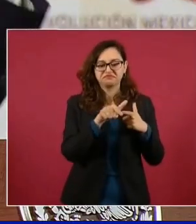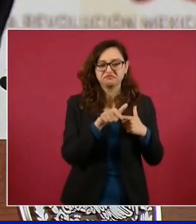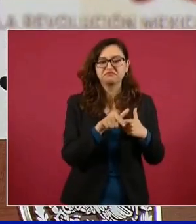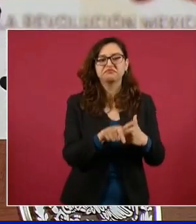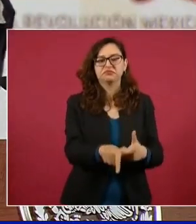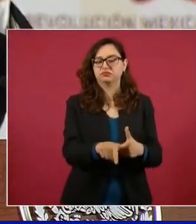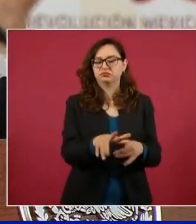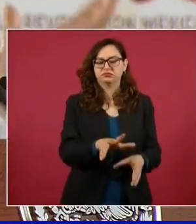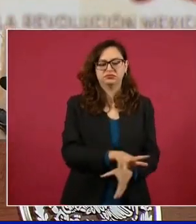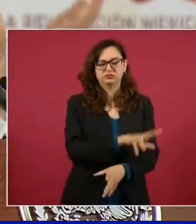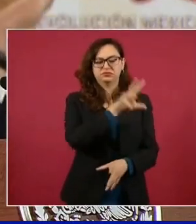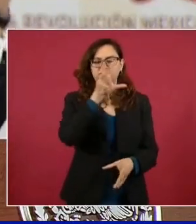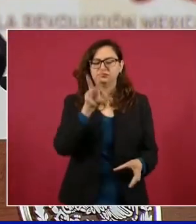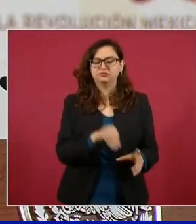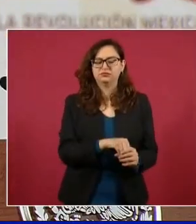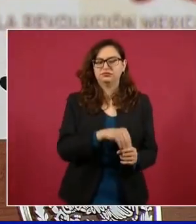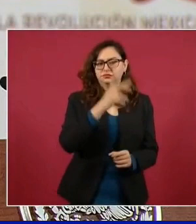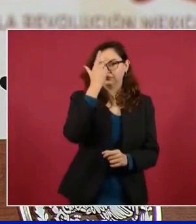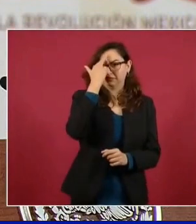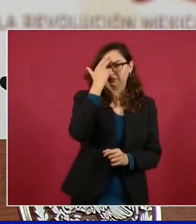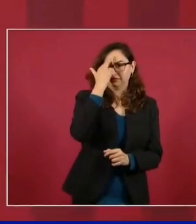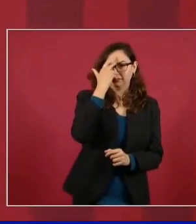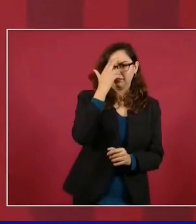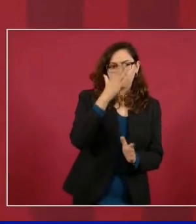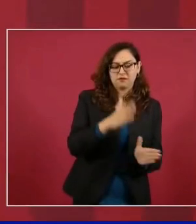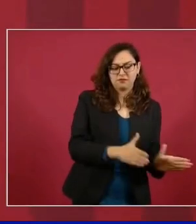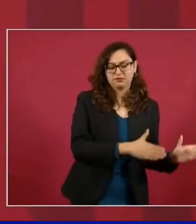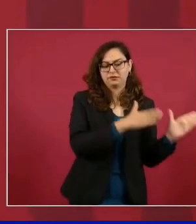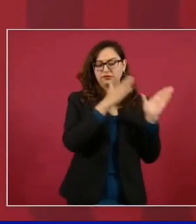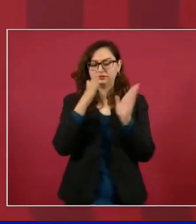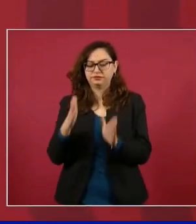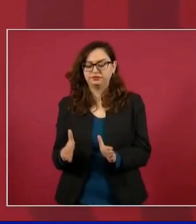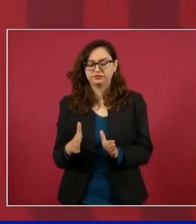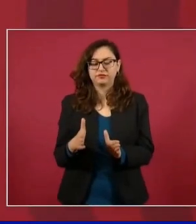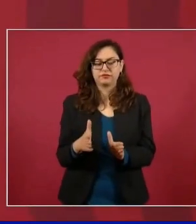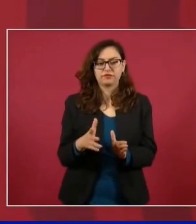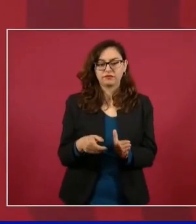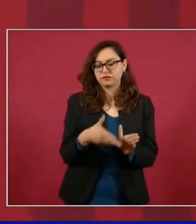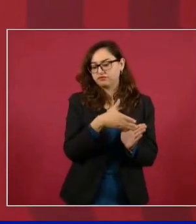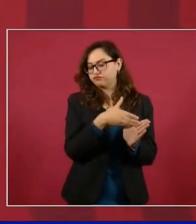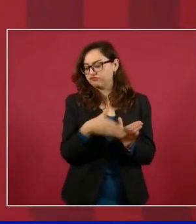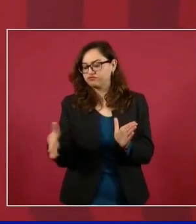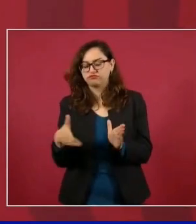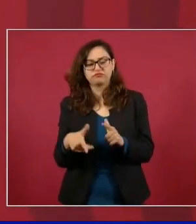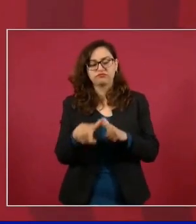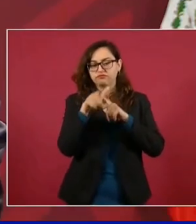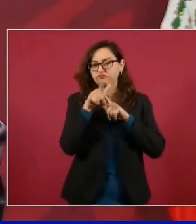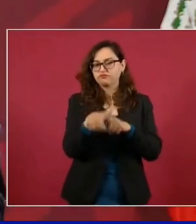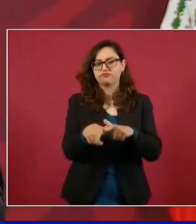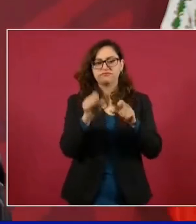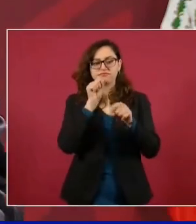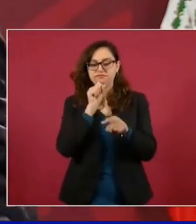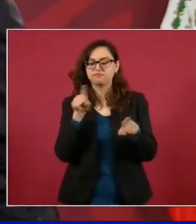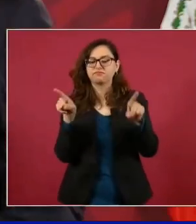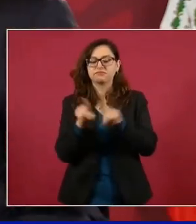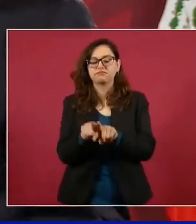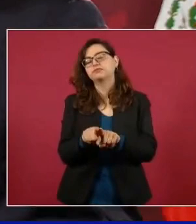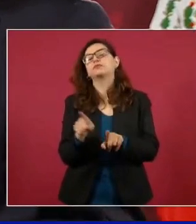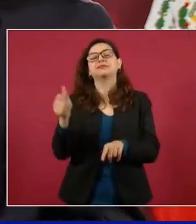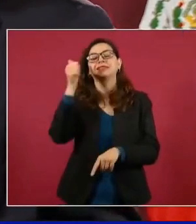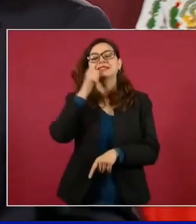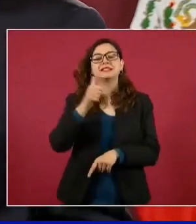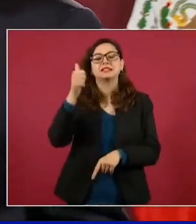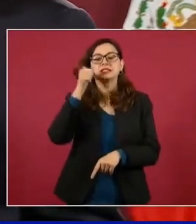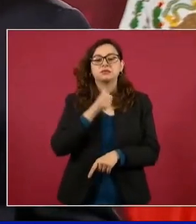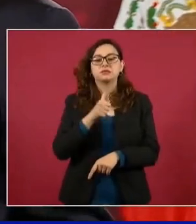casi íntegro al periodo posrevolucionario. Siempre hablamos de que ya no era don Porfirio,